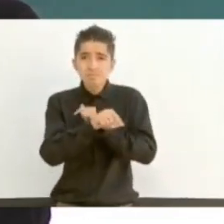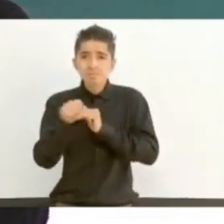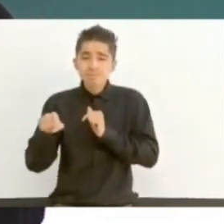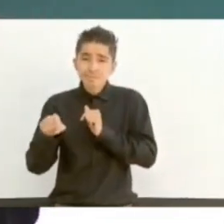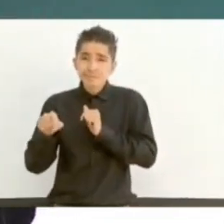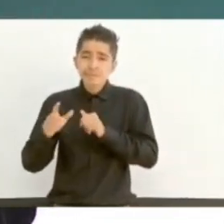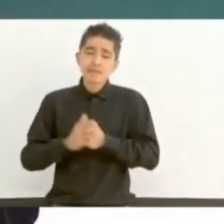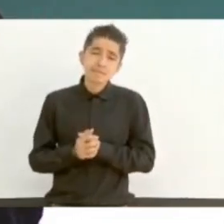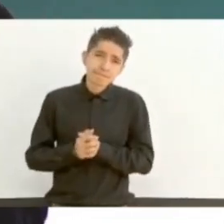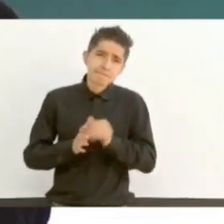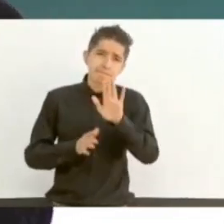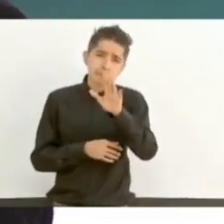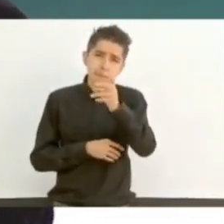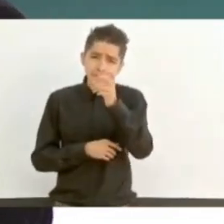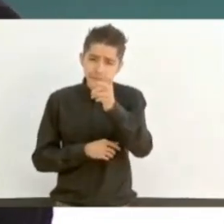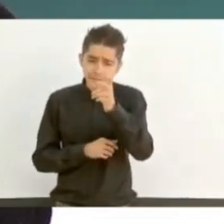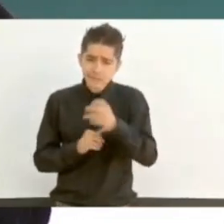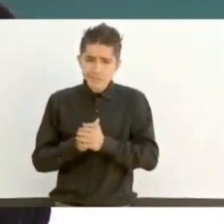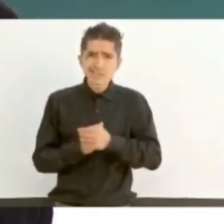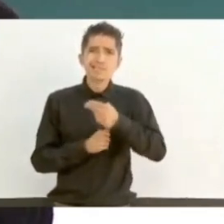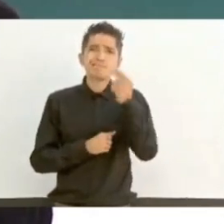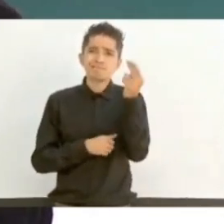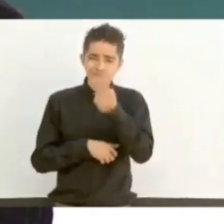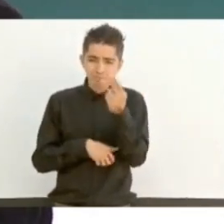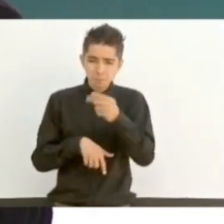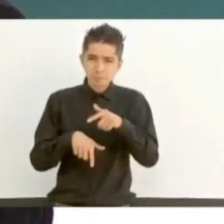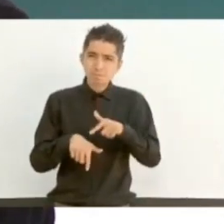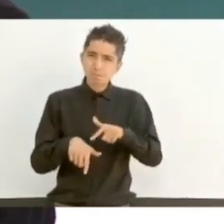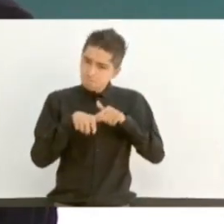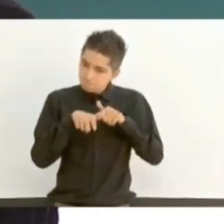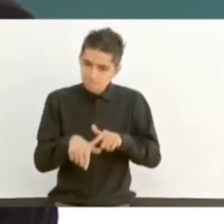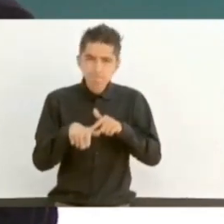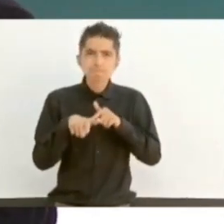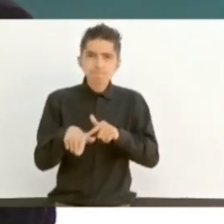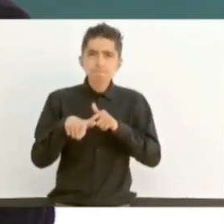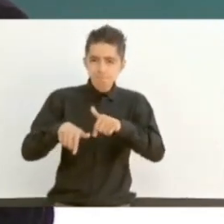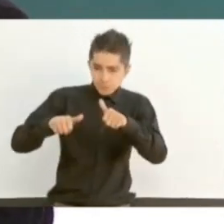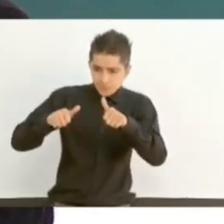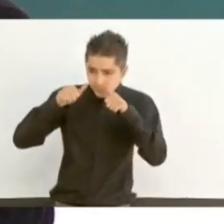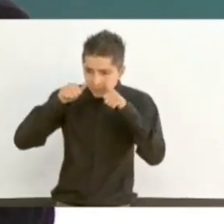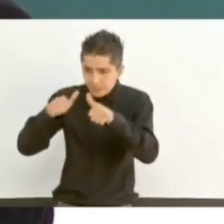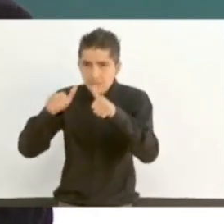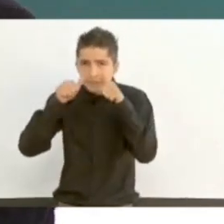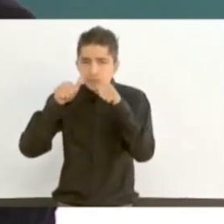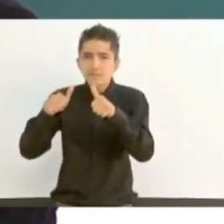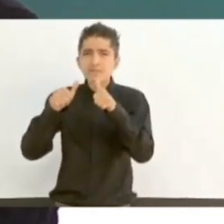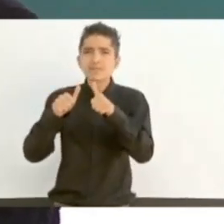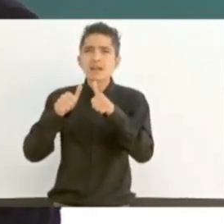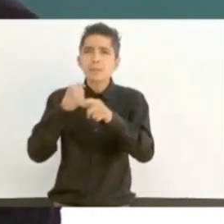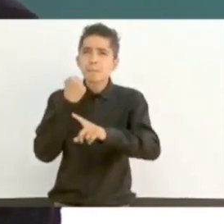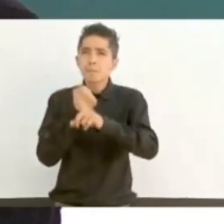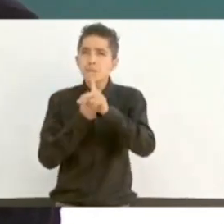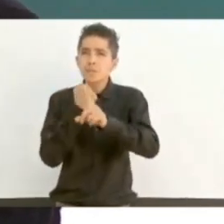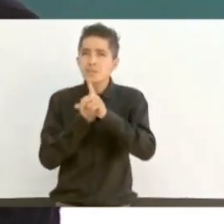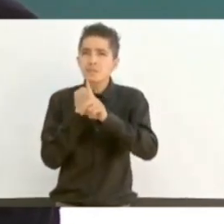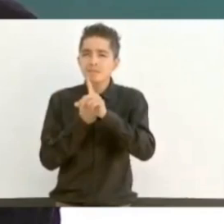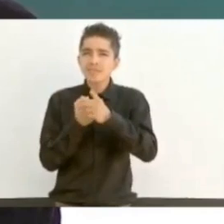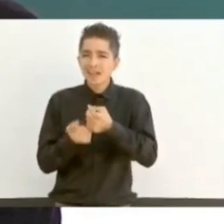Por eso tenemos que seguir atendiendo los